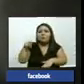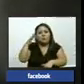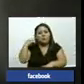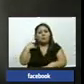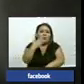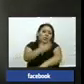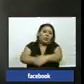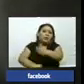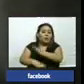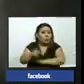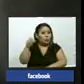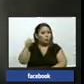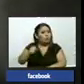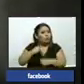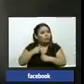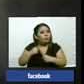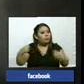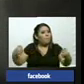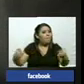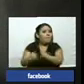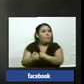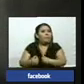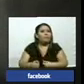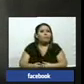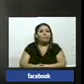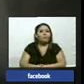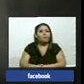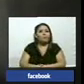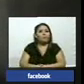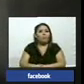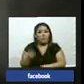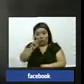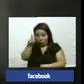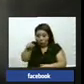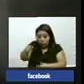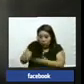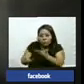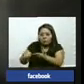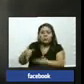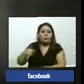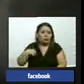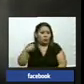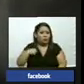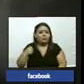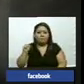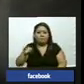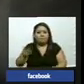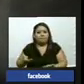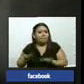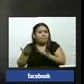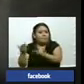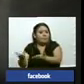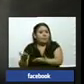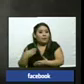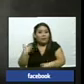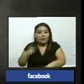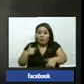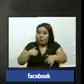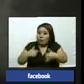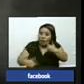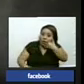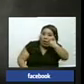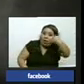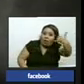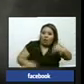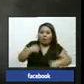lleva bastante golpes, entonces sí fue algo fuerte el impacto. ¿La auxiliaste? Sí, sí, la auxiliamos y llamamos a la